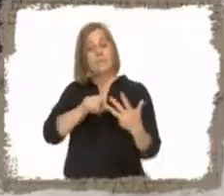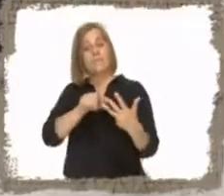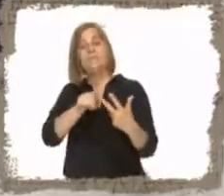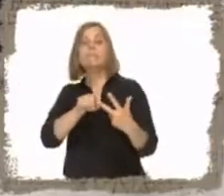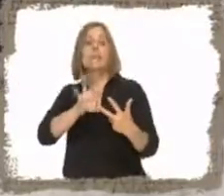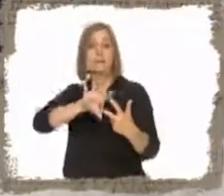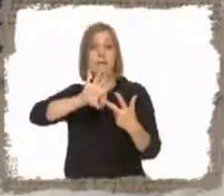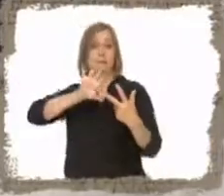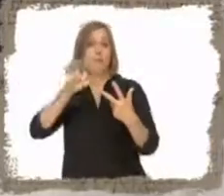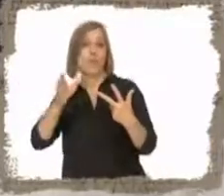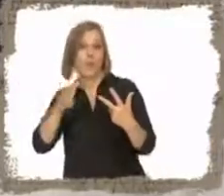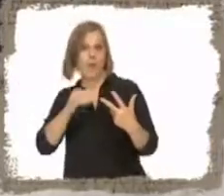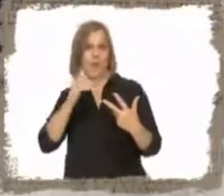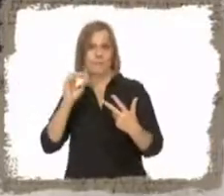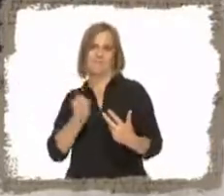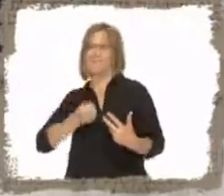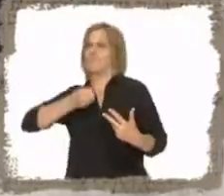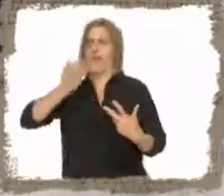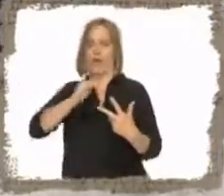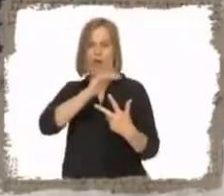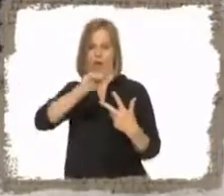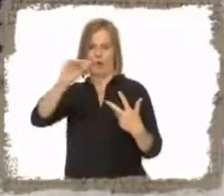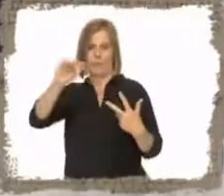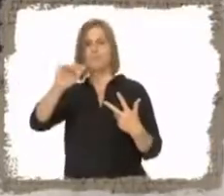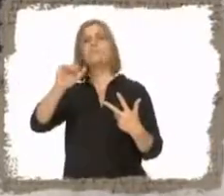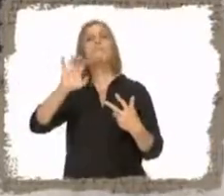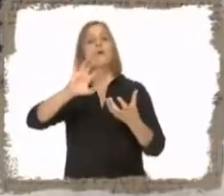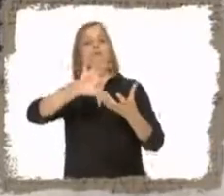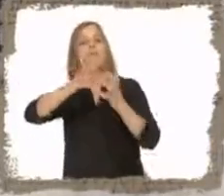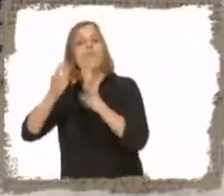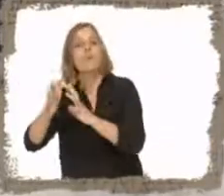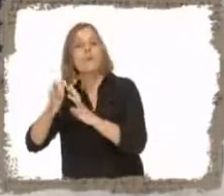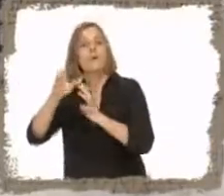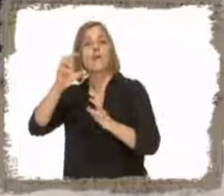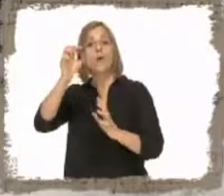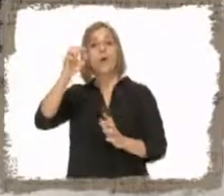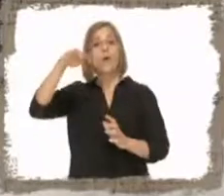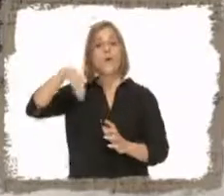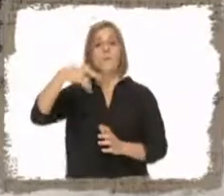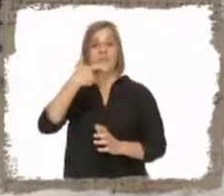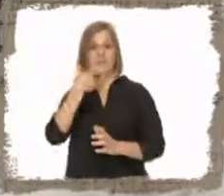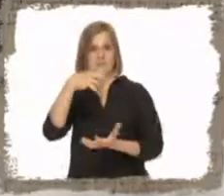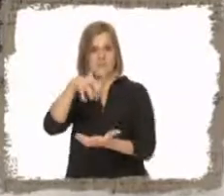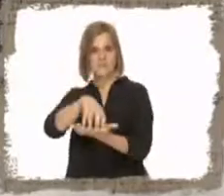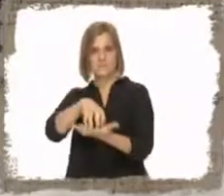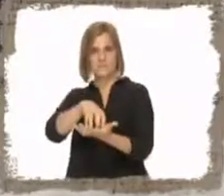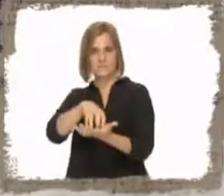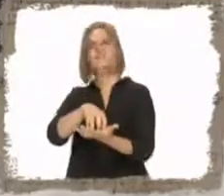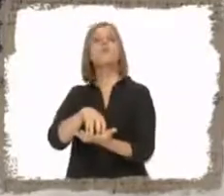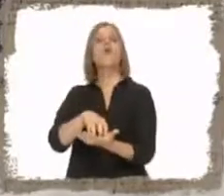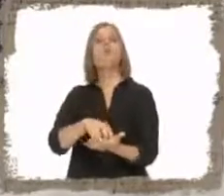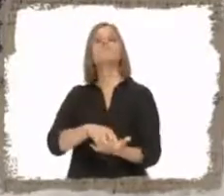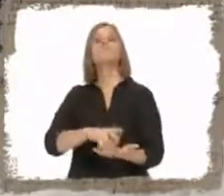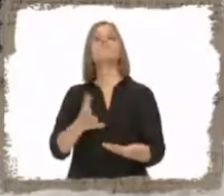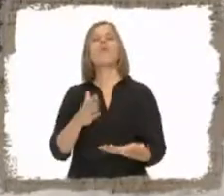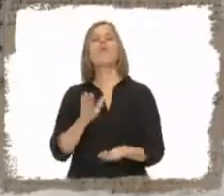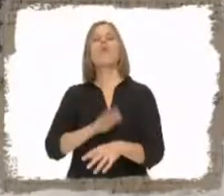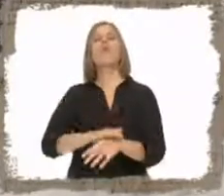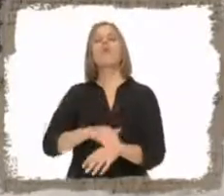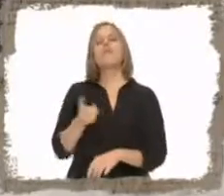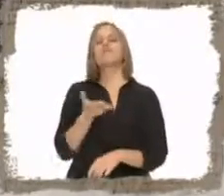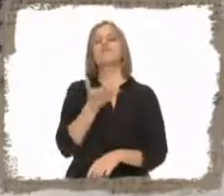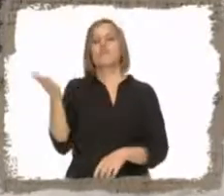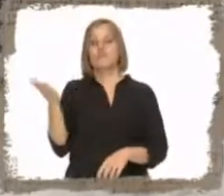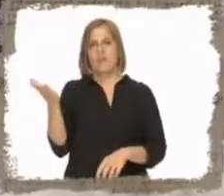el tercer modelo que es superador a estos dos modelos anteriores es el modelo de la OMS, el modelo de la determinación social, ¿no?, de